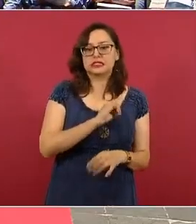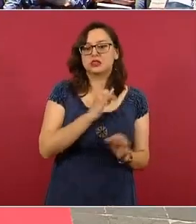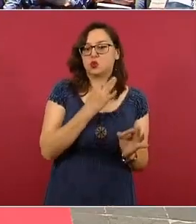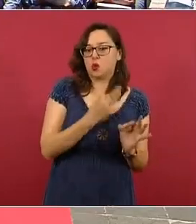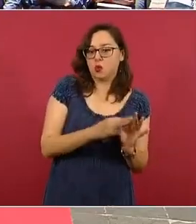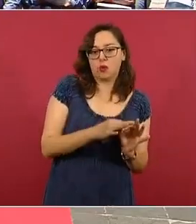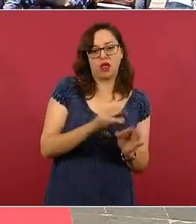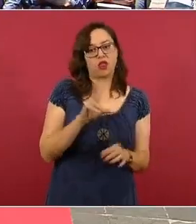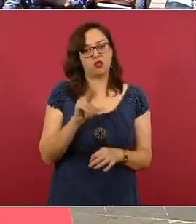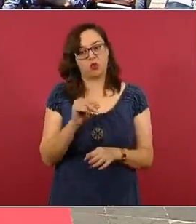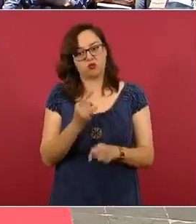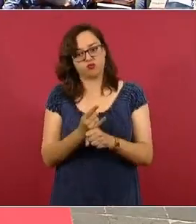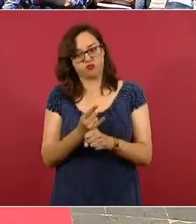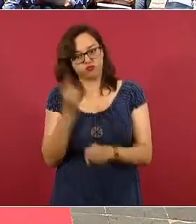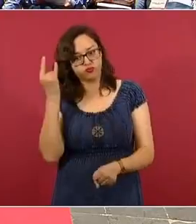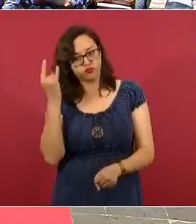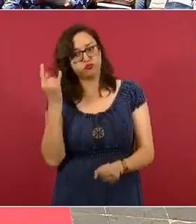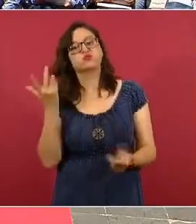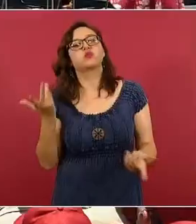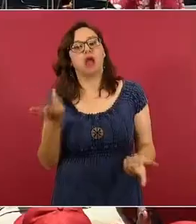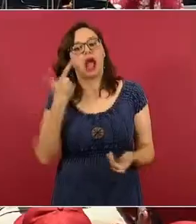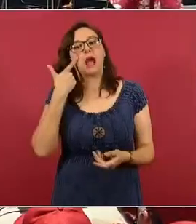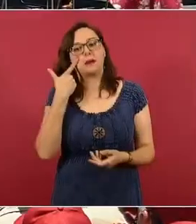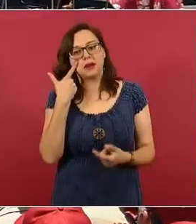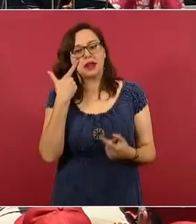se está cumpliendo. Y bueno,